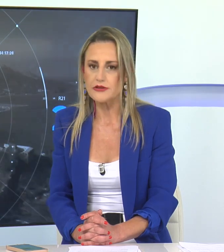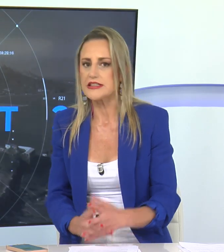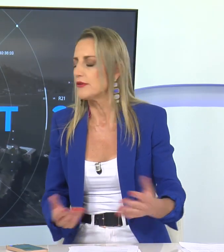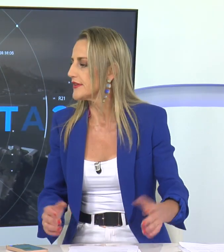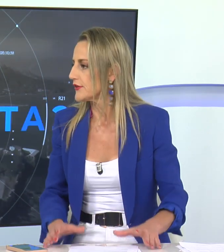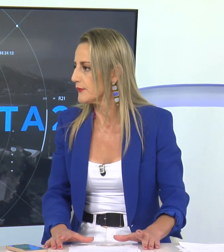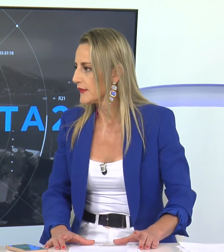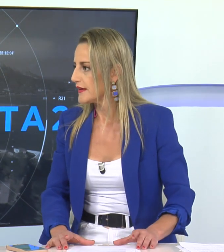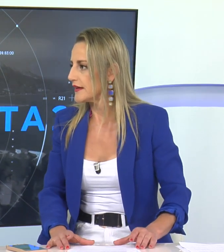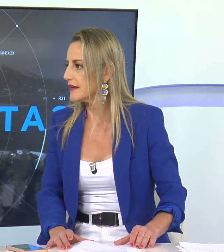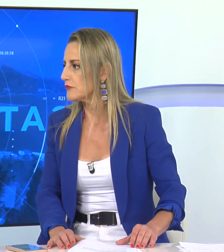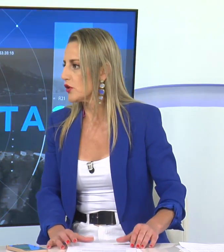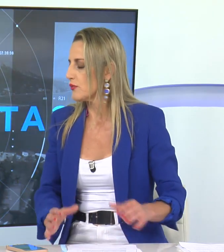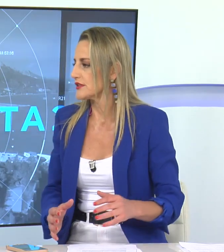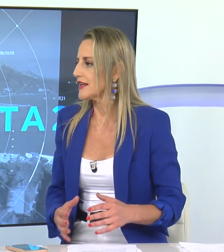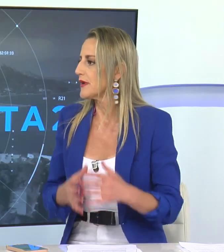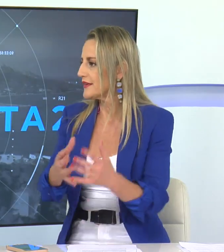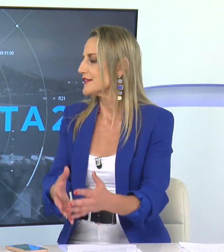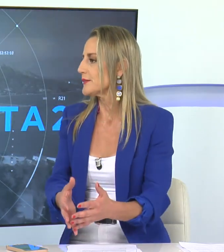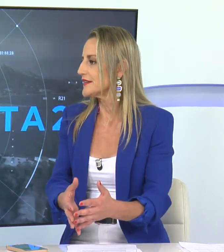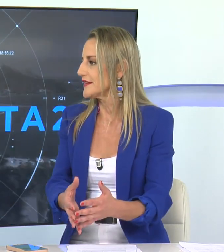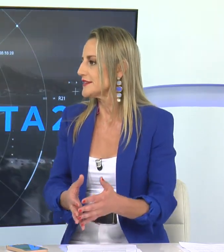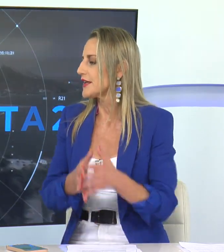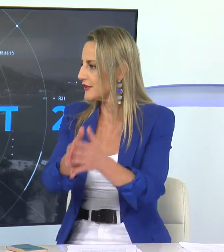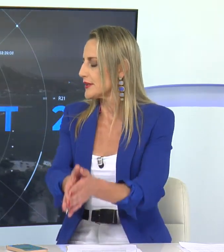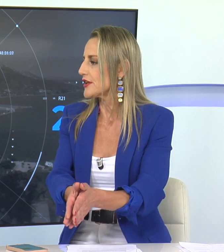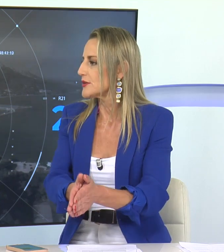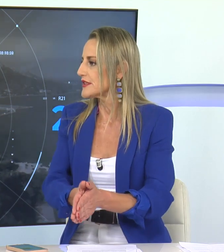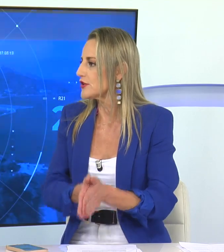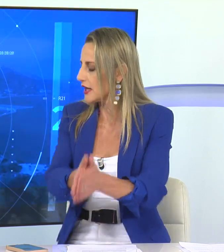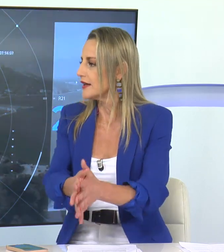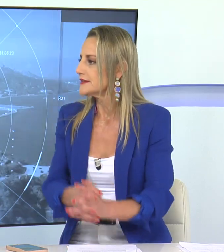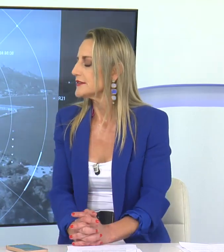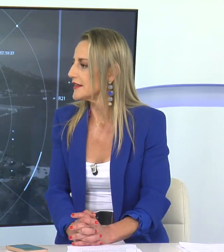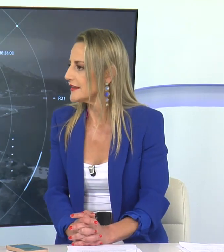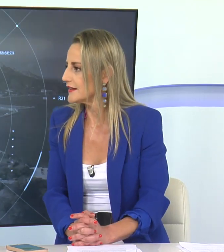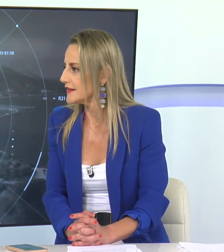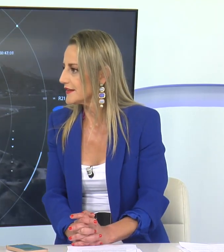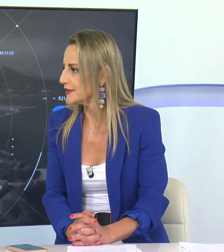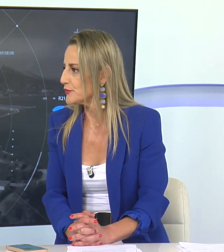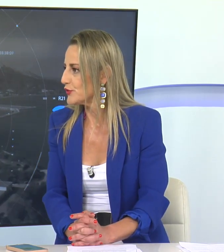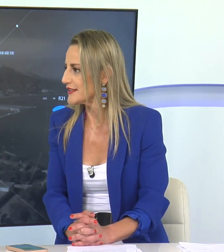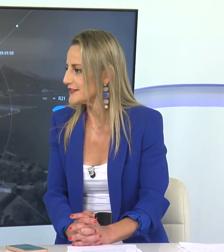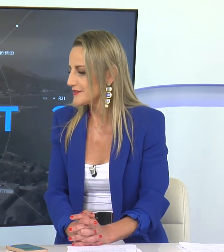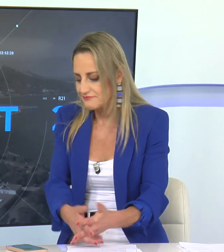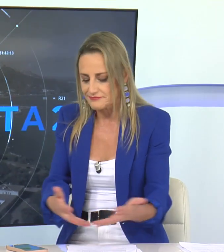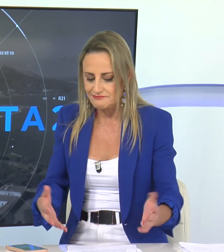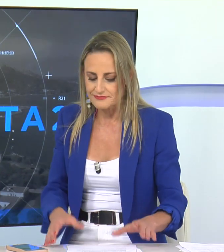de esta de esta movilización que bueno pues animaba directamente y señalaba directamente a los empresarios a Eh